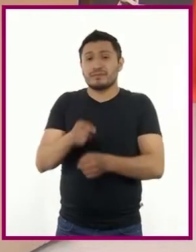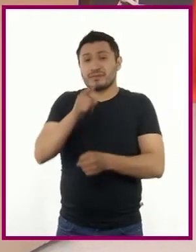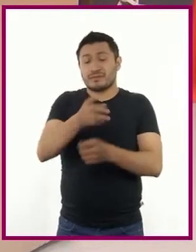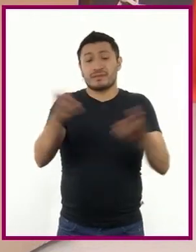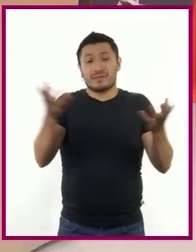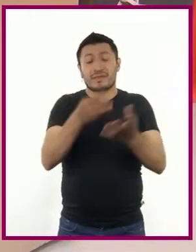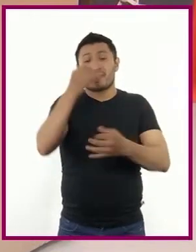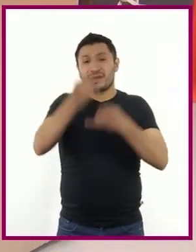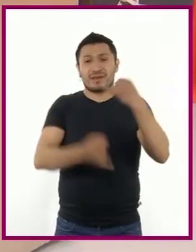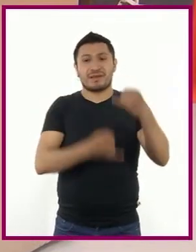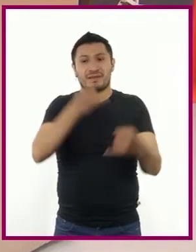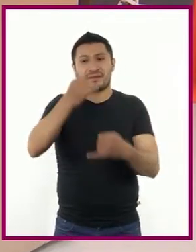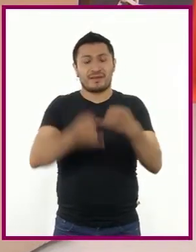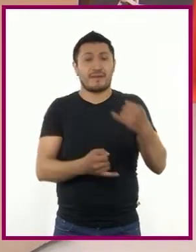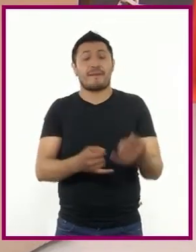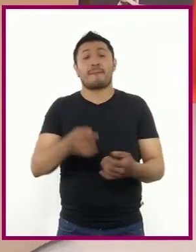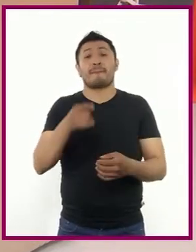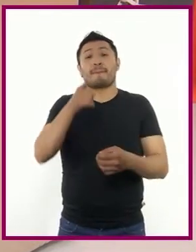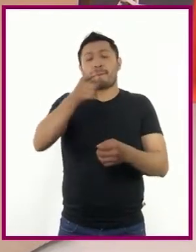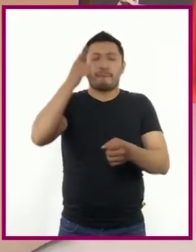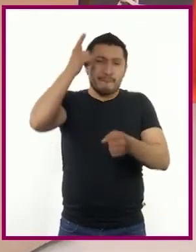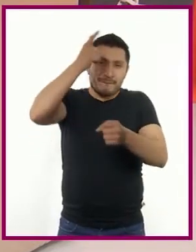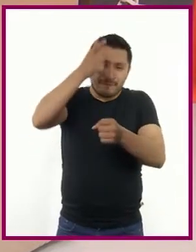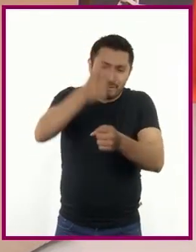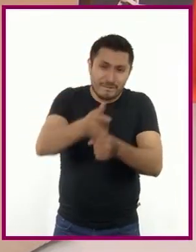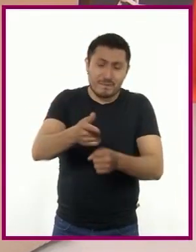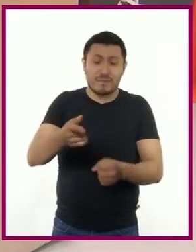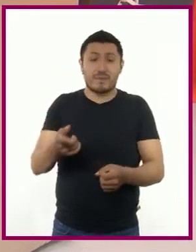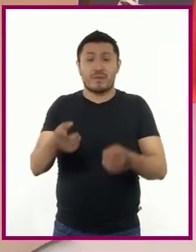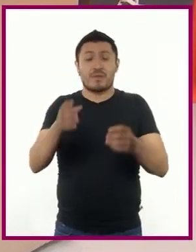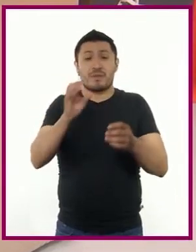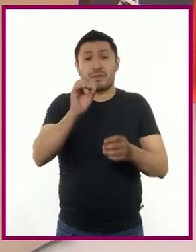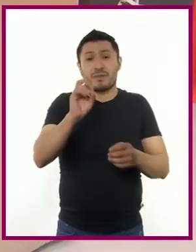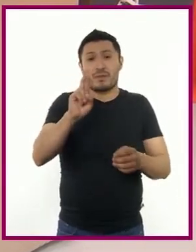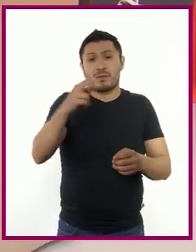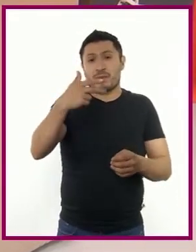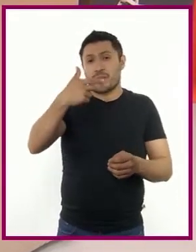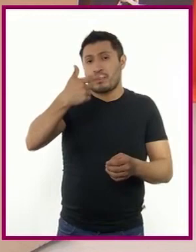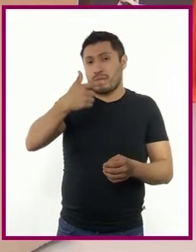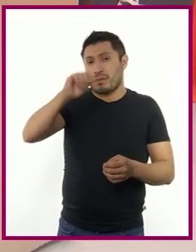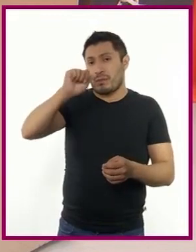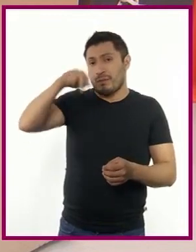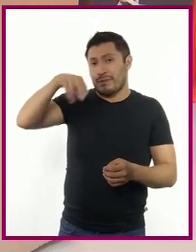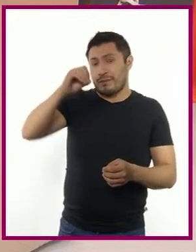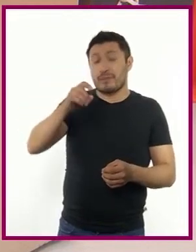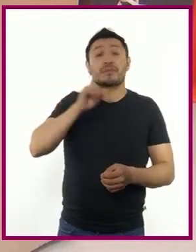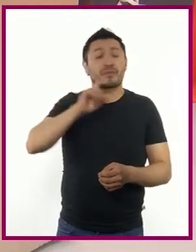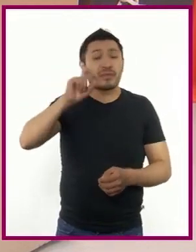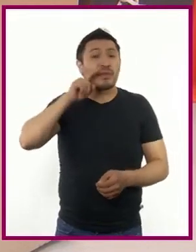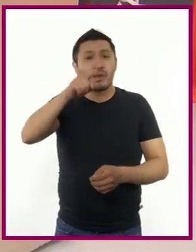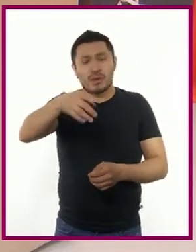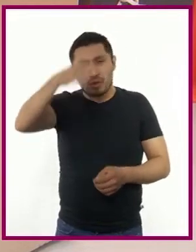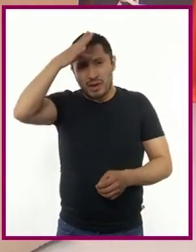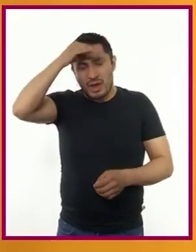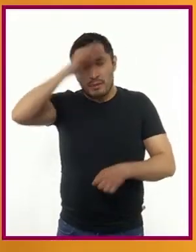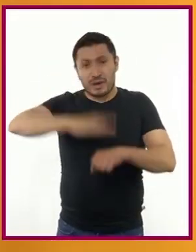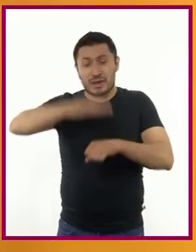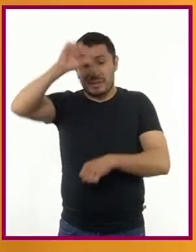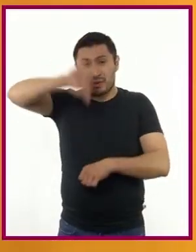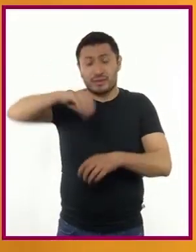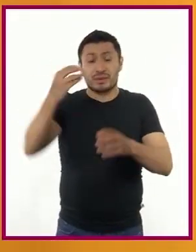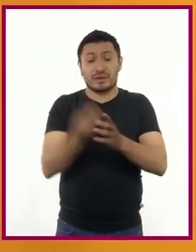el juego Infiere el órgano sexual y reforzar así sus conocimientos de esta